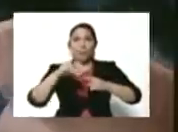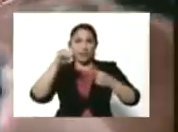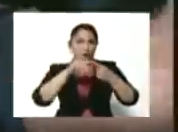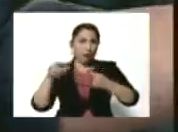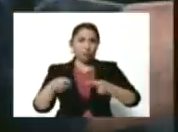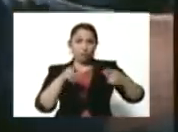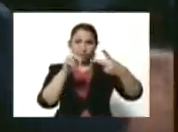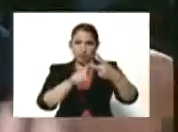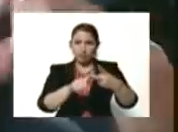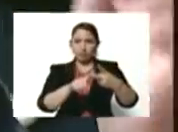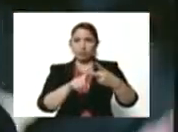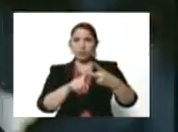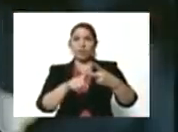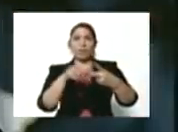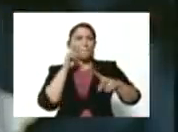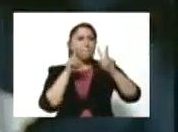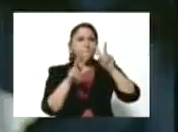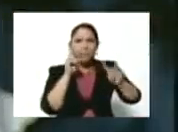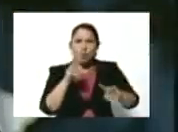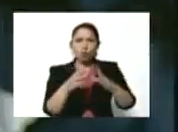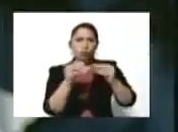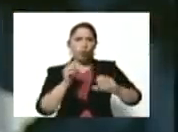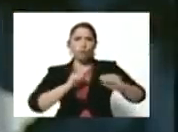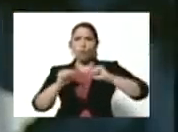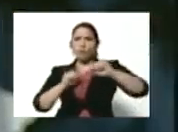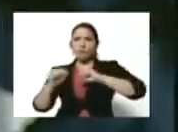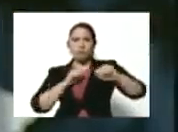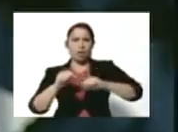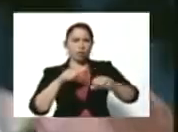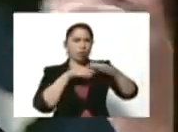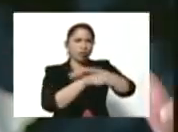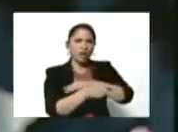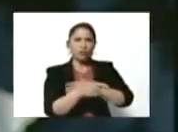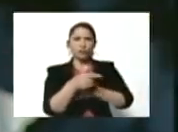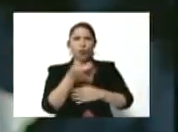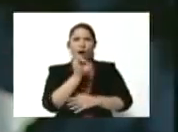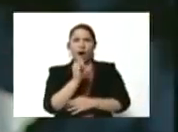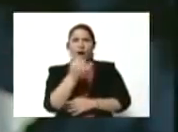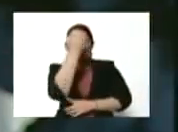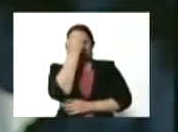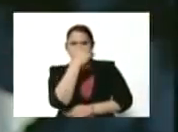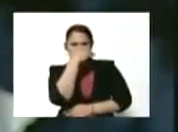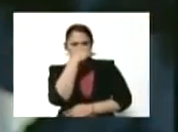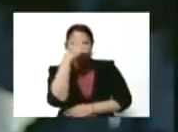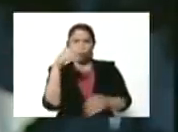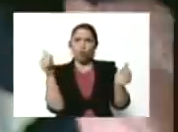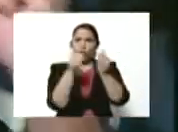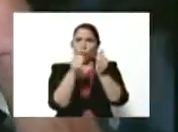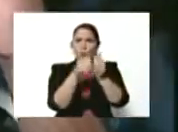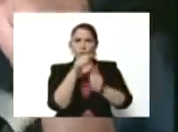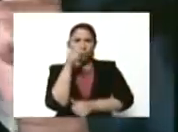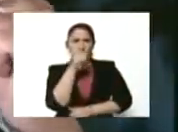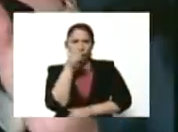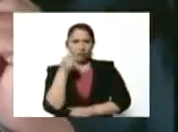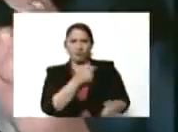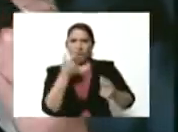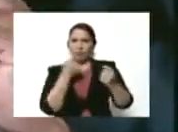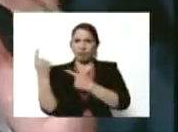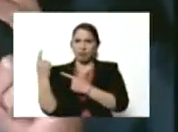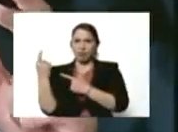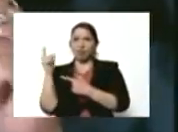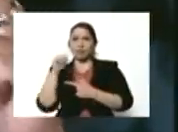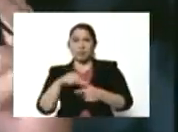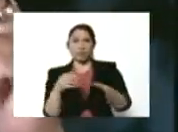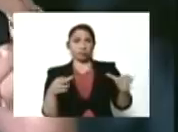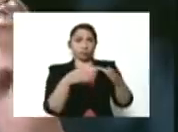Hacha, vio todos los movimientos de dinero que allí había, todos los movimientos con los narcotraficantes. Se reunió